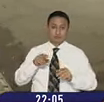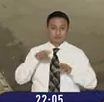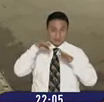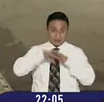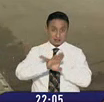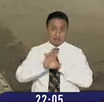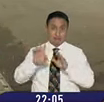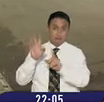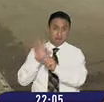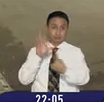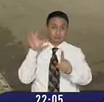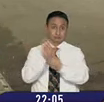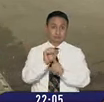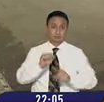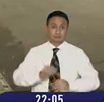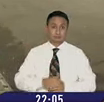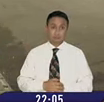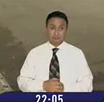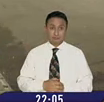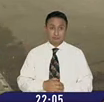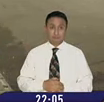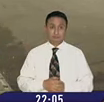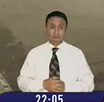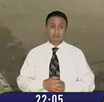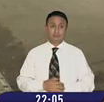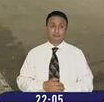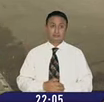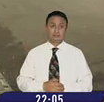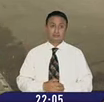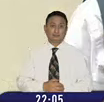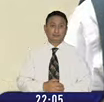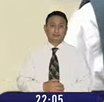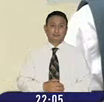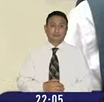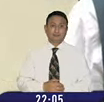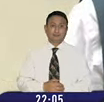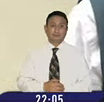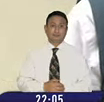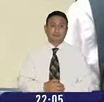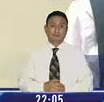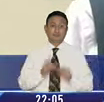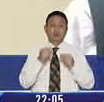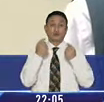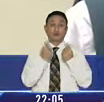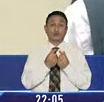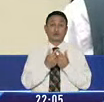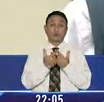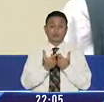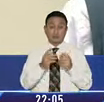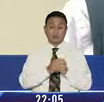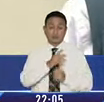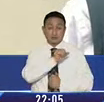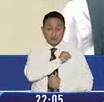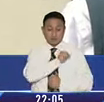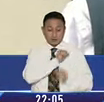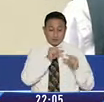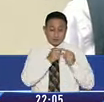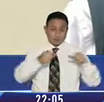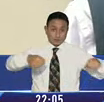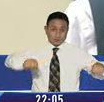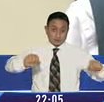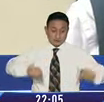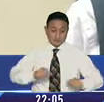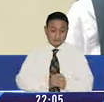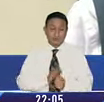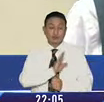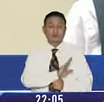incluso en el interior de su domicilio por 3 de los antisociales. Son grupos, son pandillas, o sea, es un, se podría decir, un